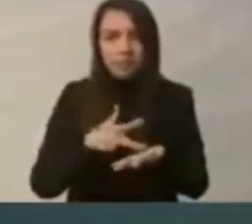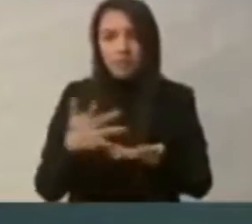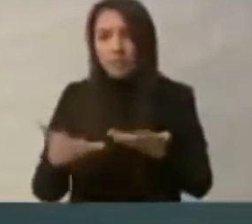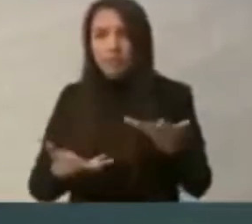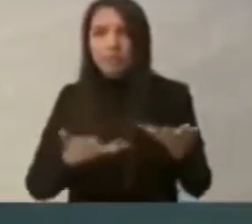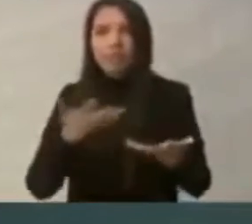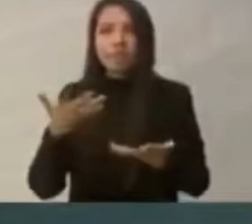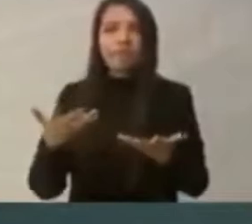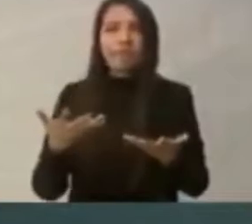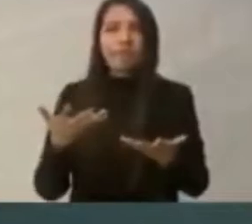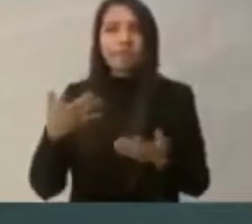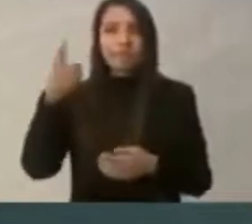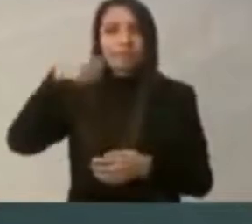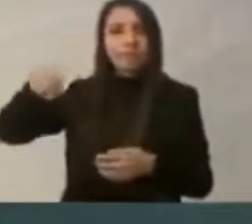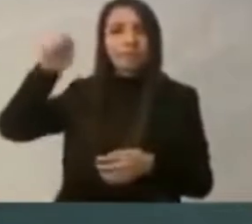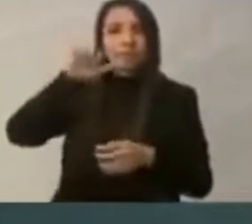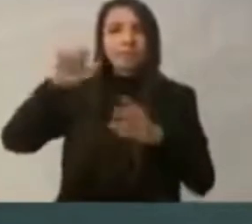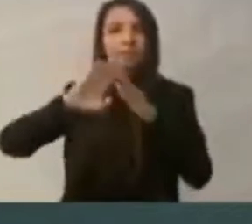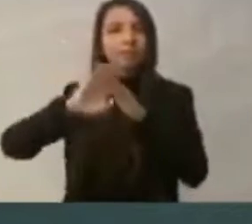nuestros paisanos migrantes